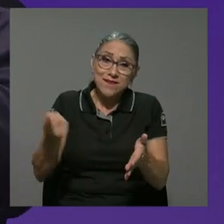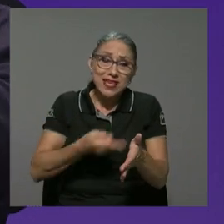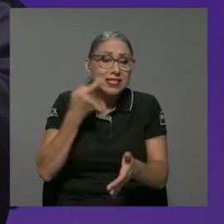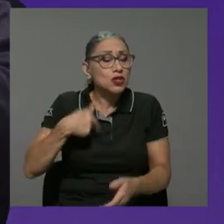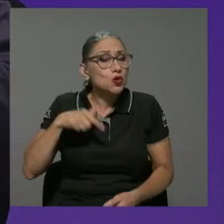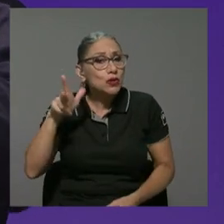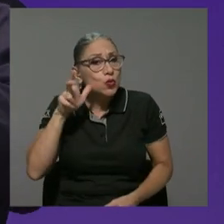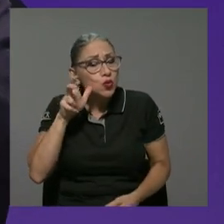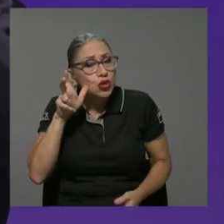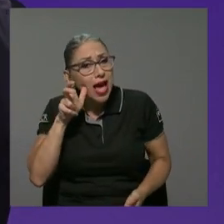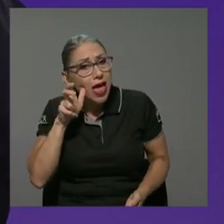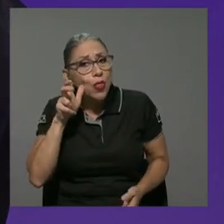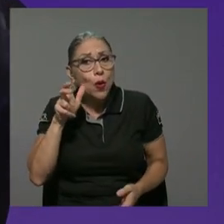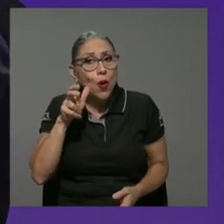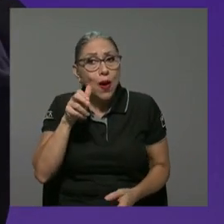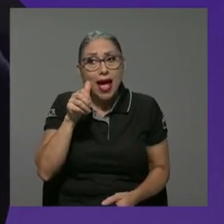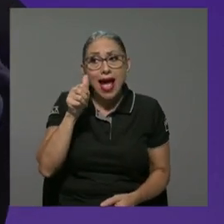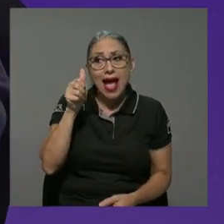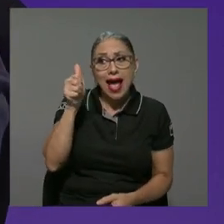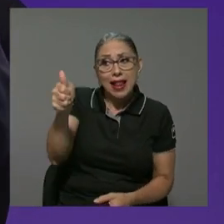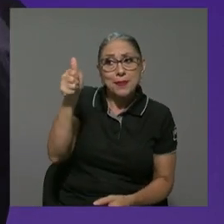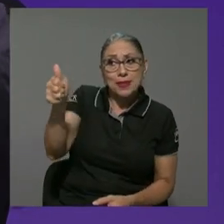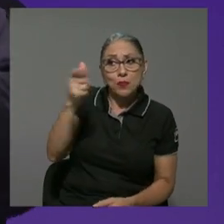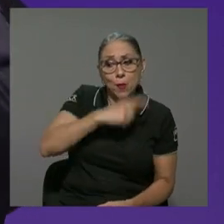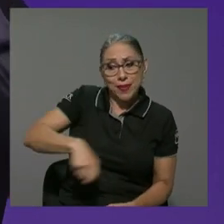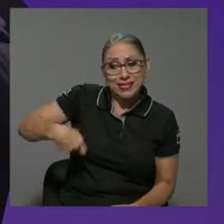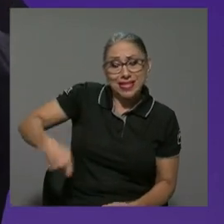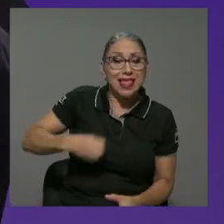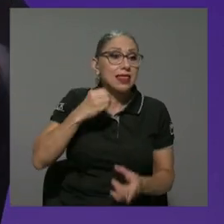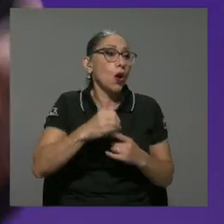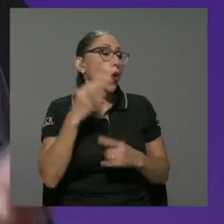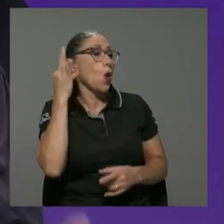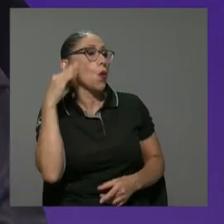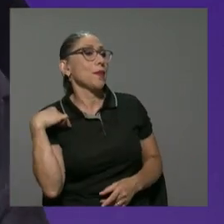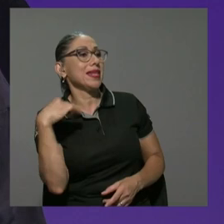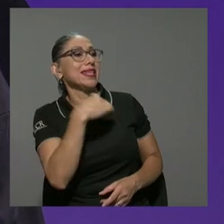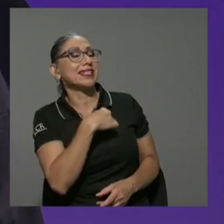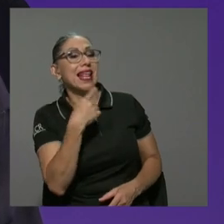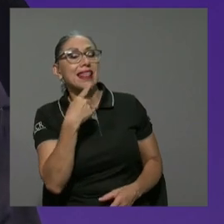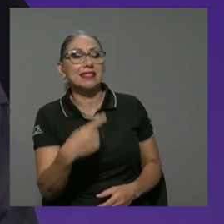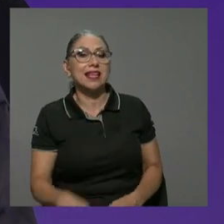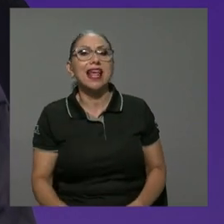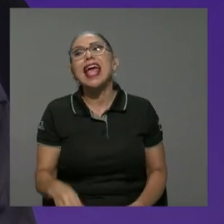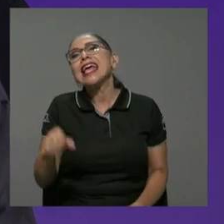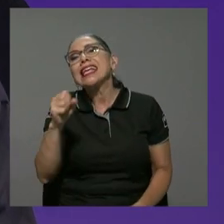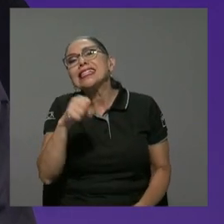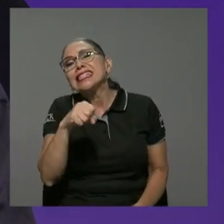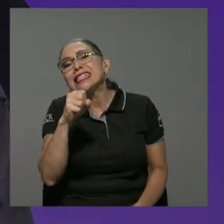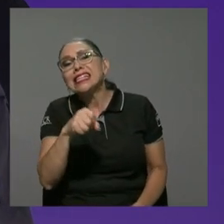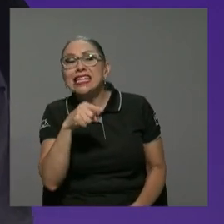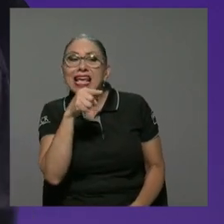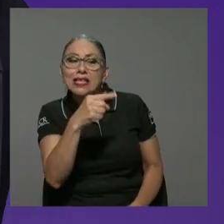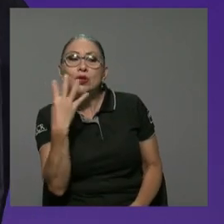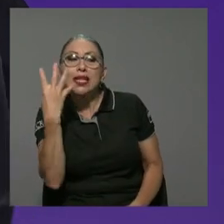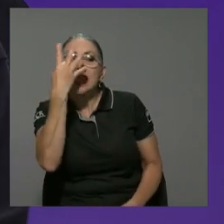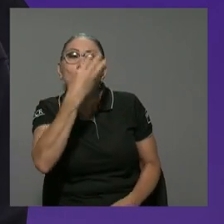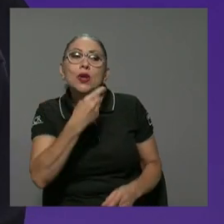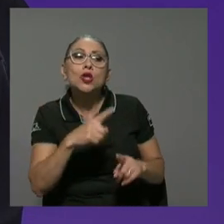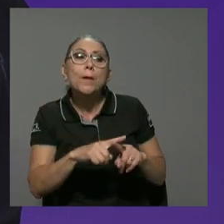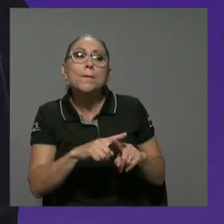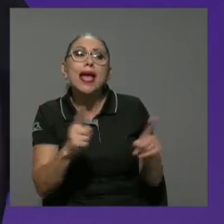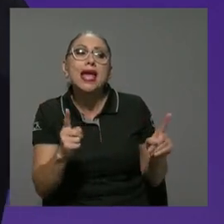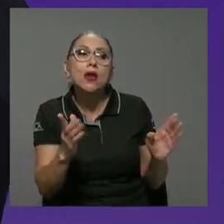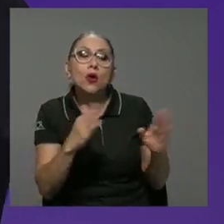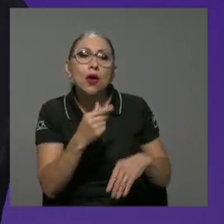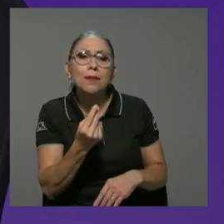escuchado al presidente o a la ministra decir, sí, es que eso sería muy lindo, pero no hay plata. Bueno, pues que está la